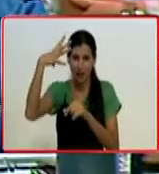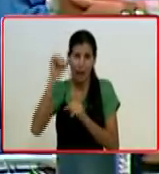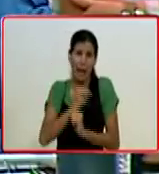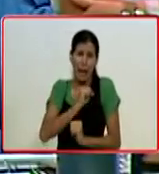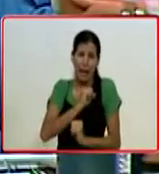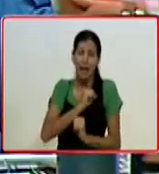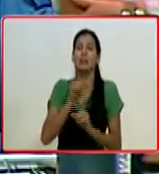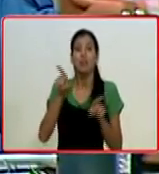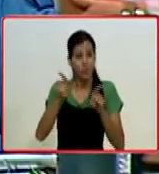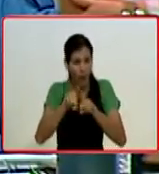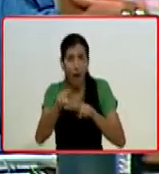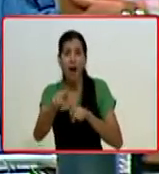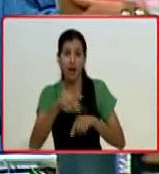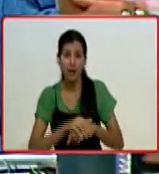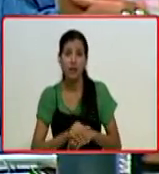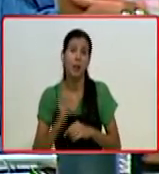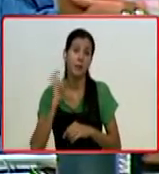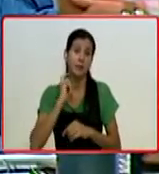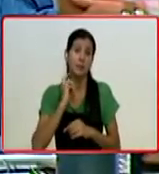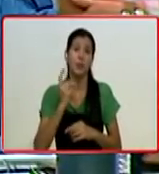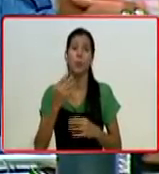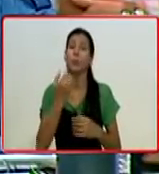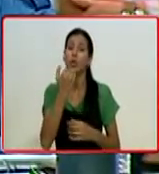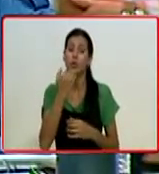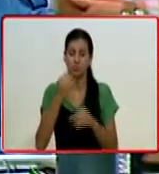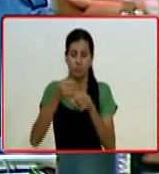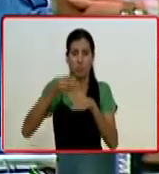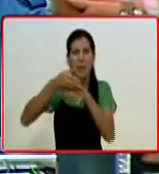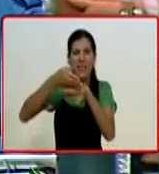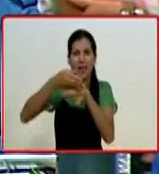a cada vampiro le llega su estaca de madera.